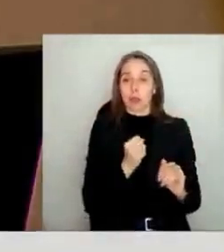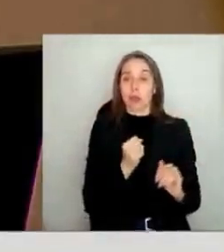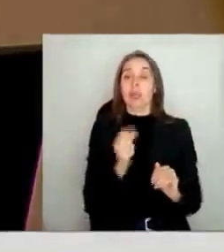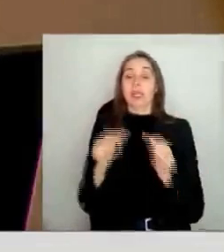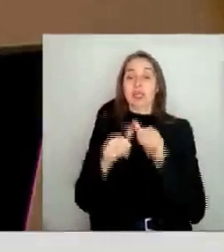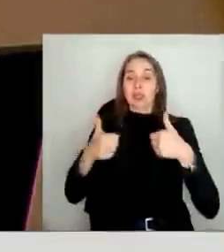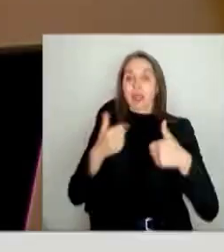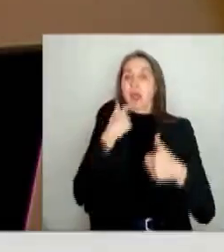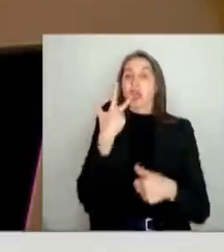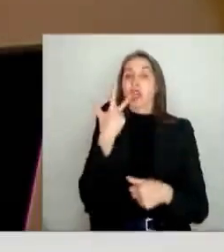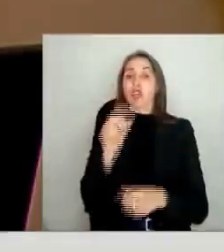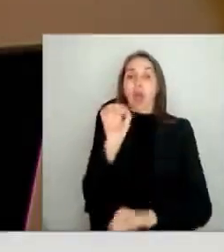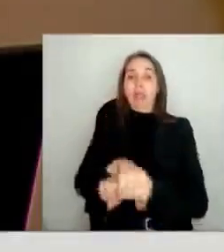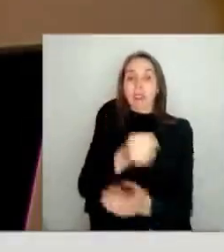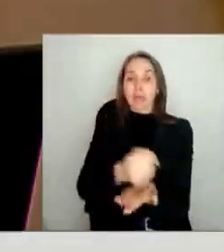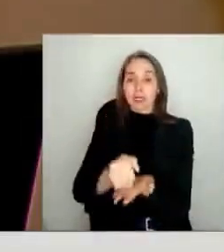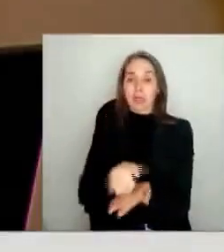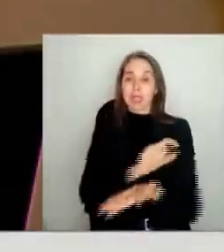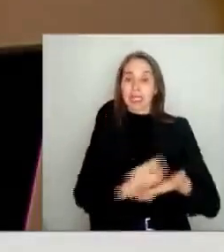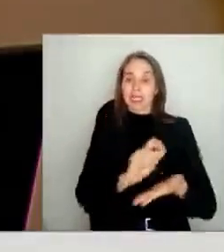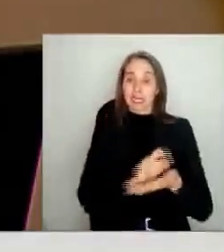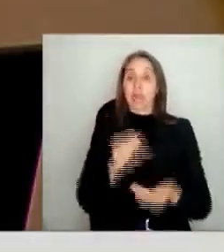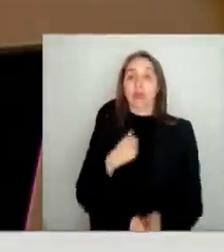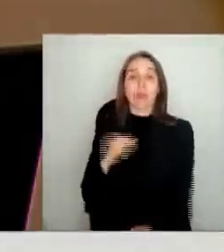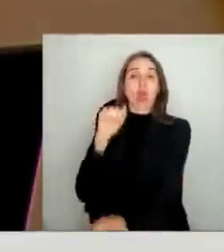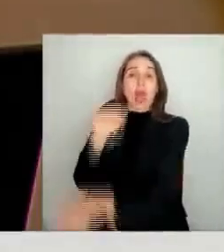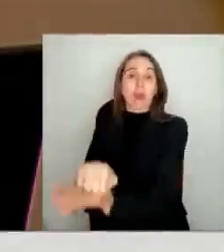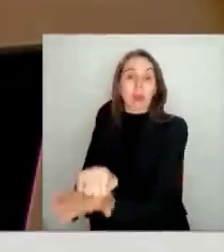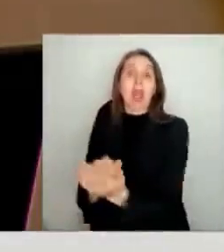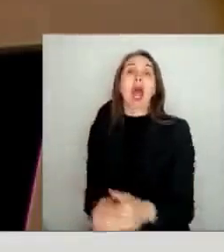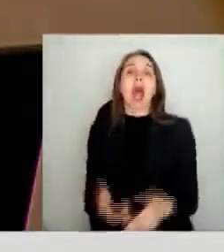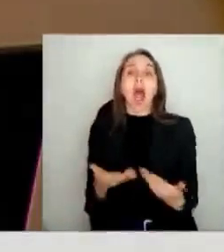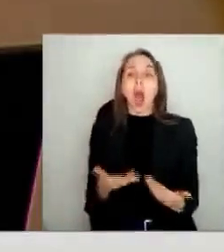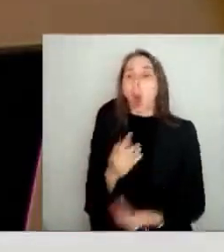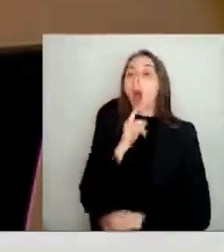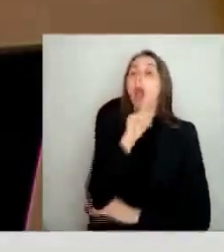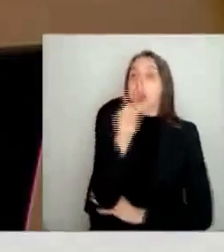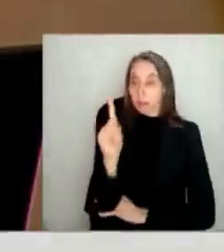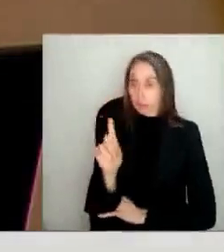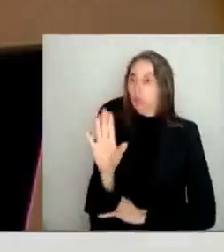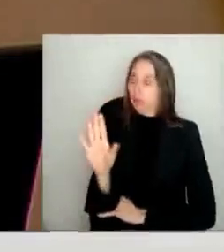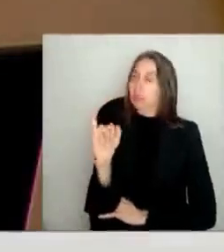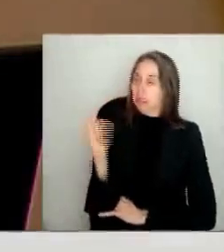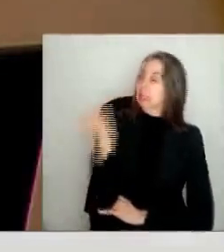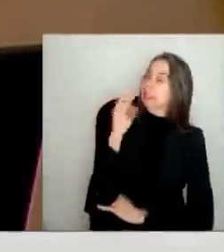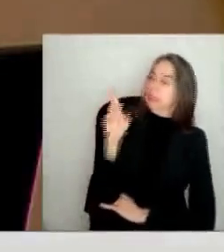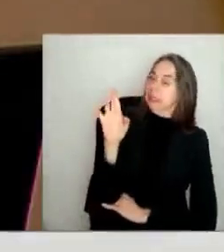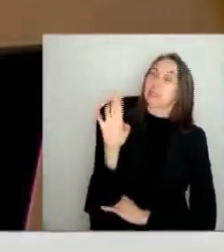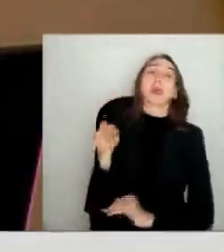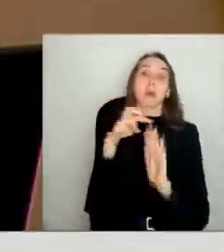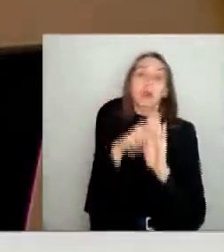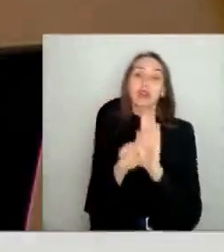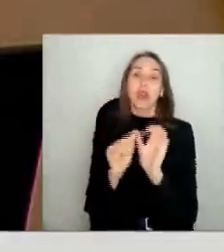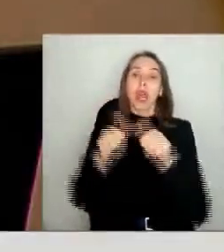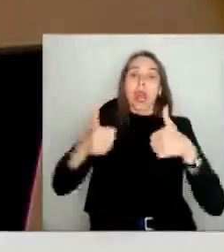que hace la secretaría No es cierto ahora sí cuando se declara un proyecto de ley inadmisible